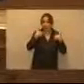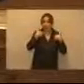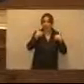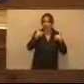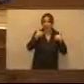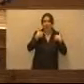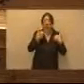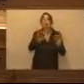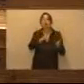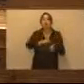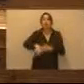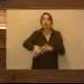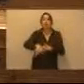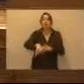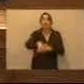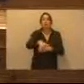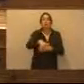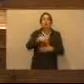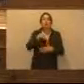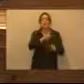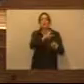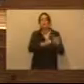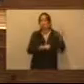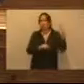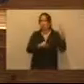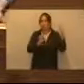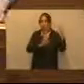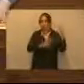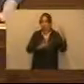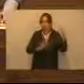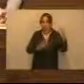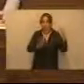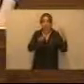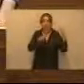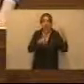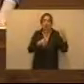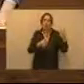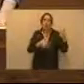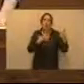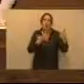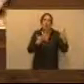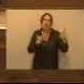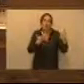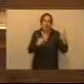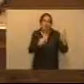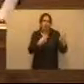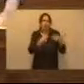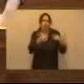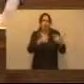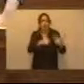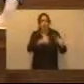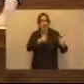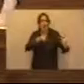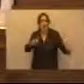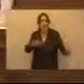Por último, vou ferlle na máis dúas preguntas, xa que vamos poder falar moito deste tema na